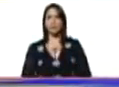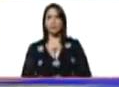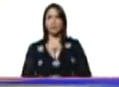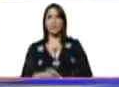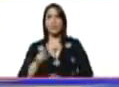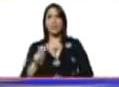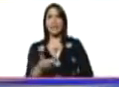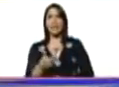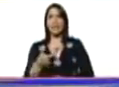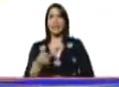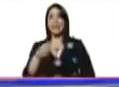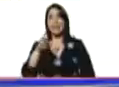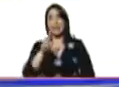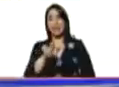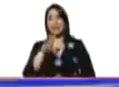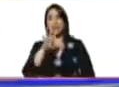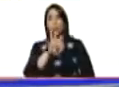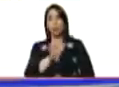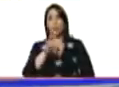GR4P activado.